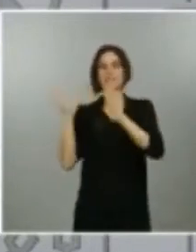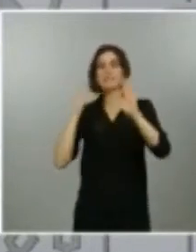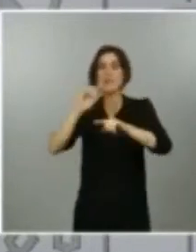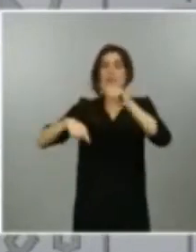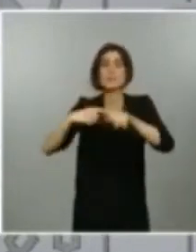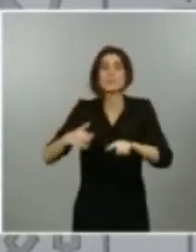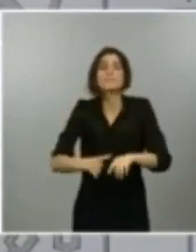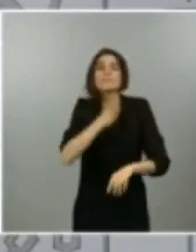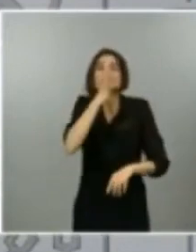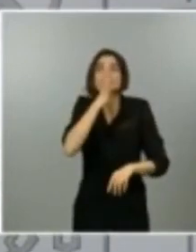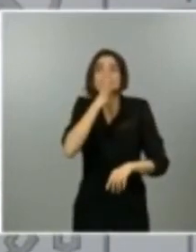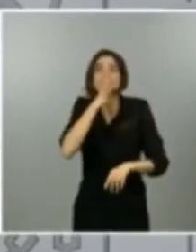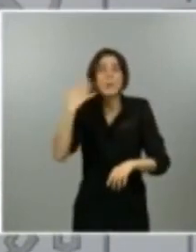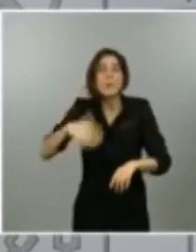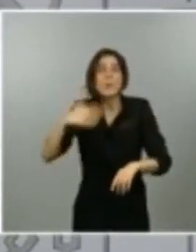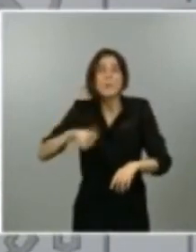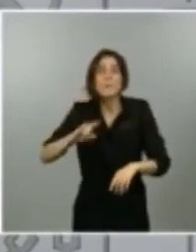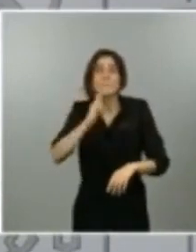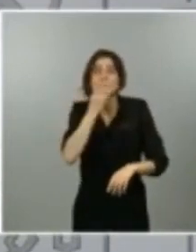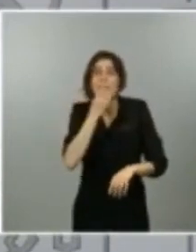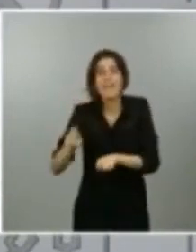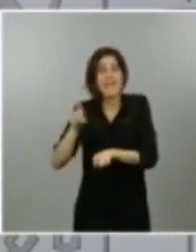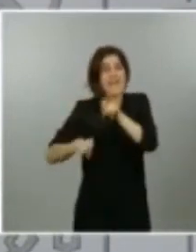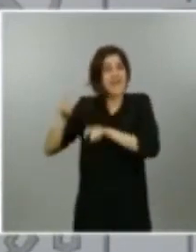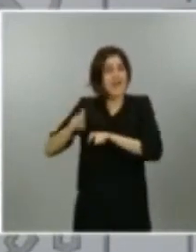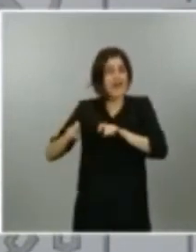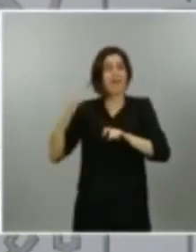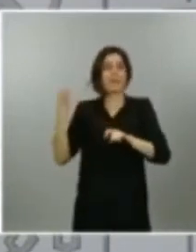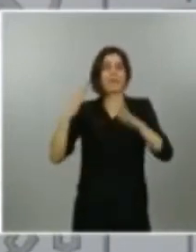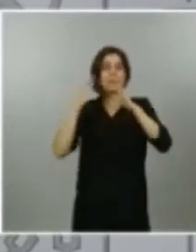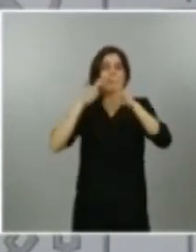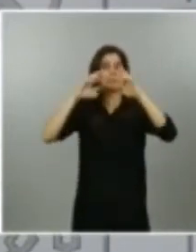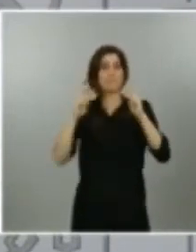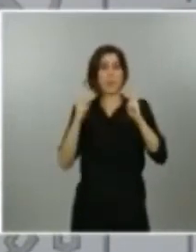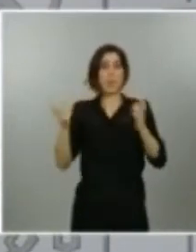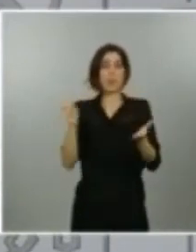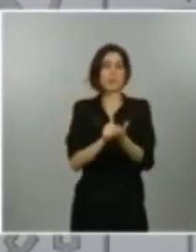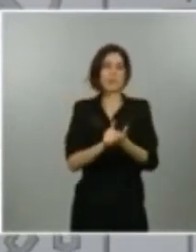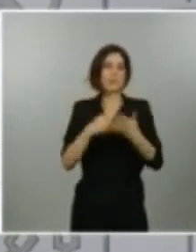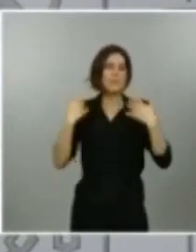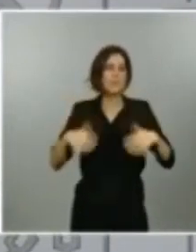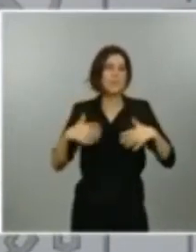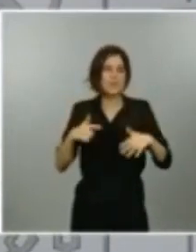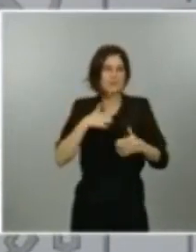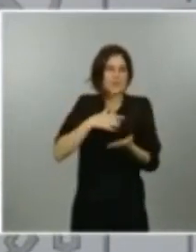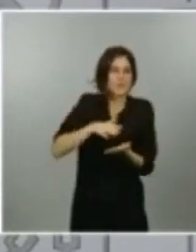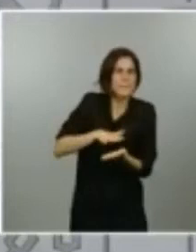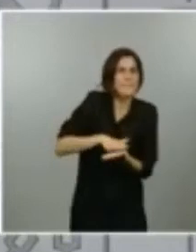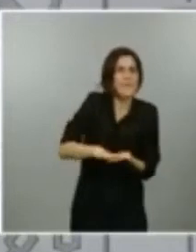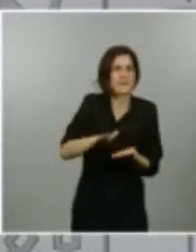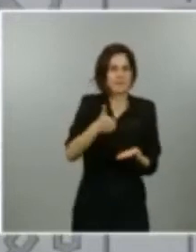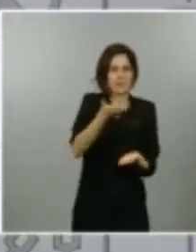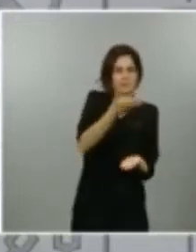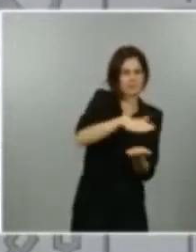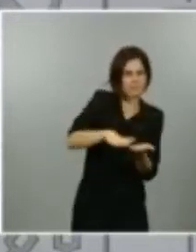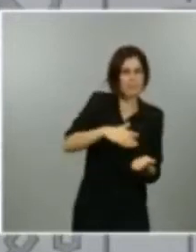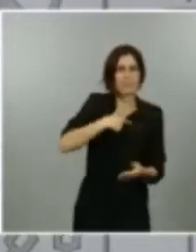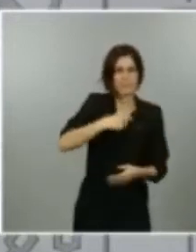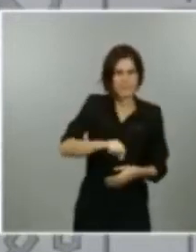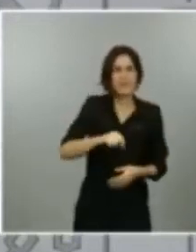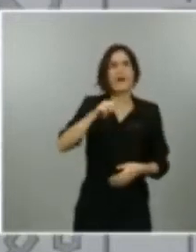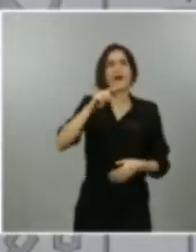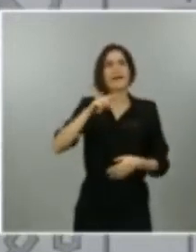impacto altísimo en morbimortalidad y en la población tendrá un impacto altísimo en nuestro vídeo sanitarios pero tendría también un impacto